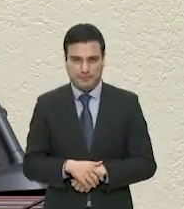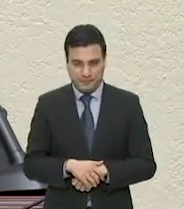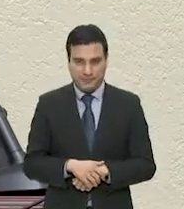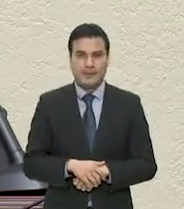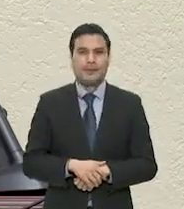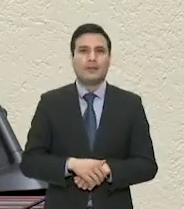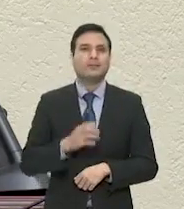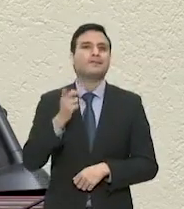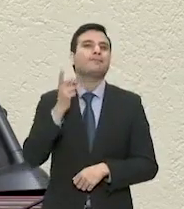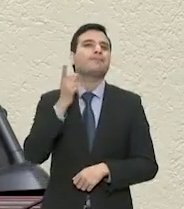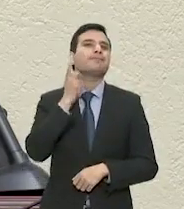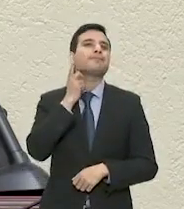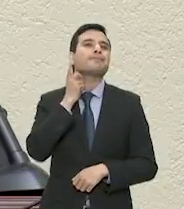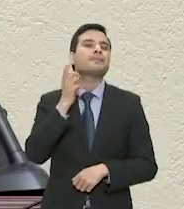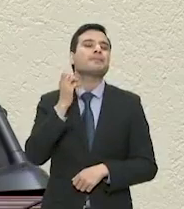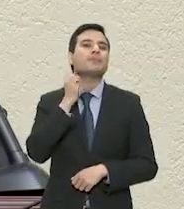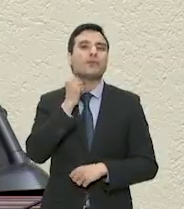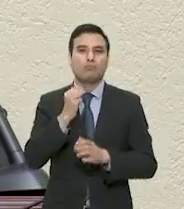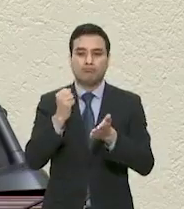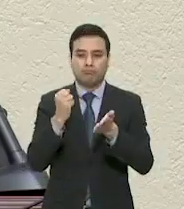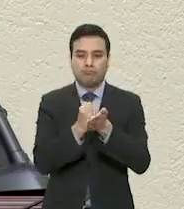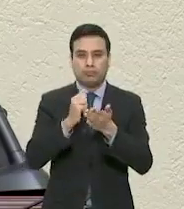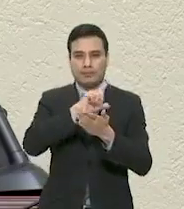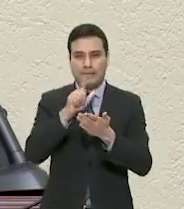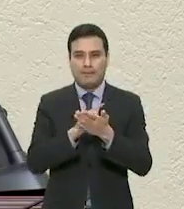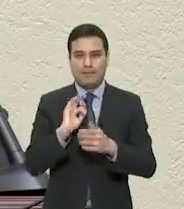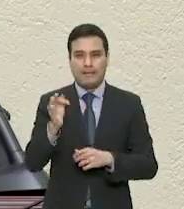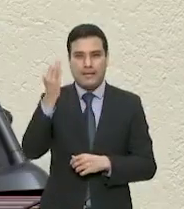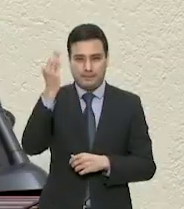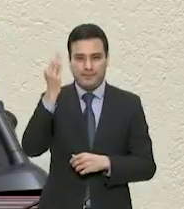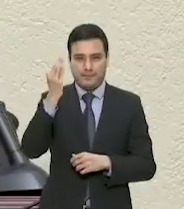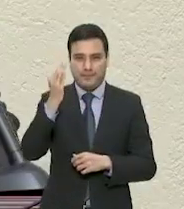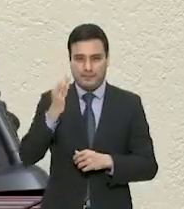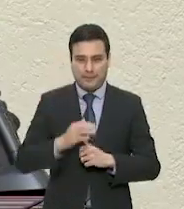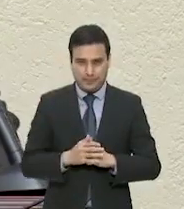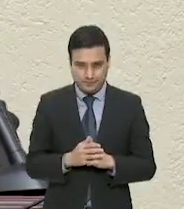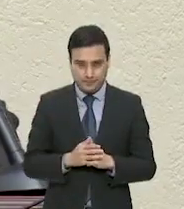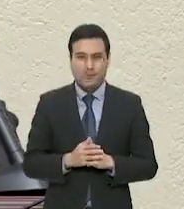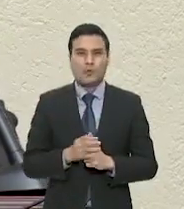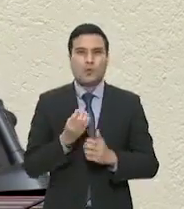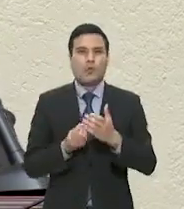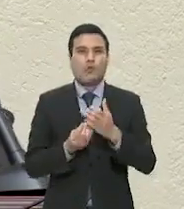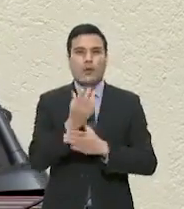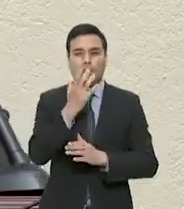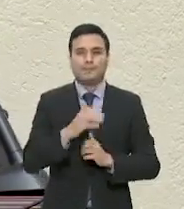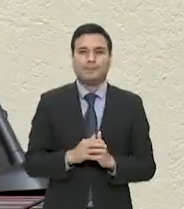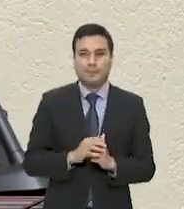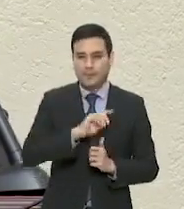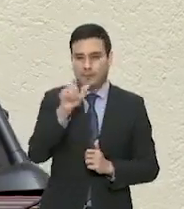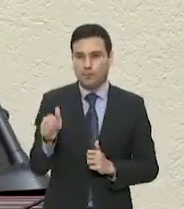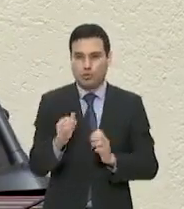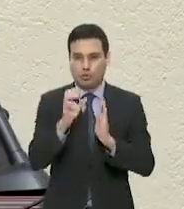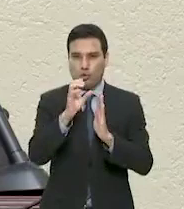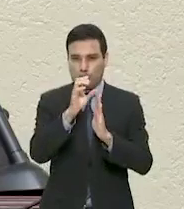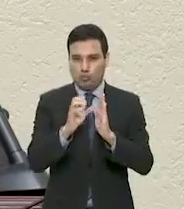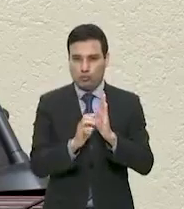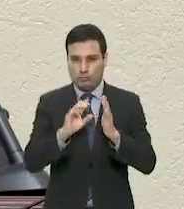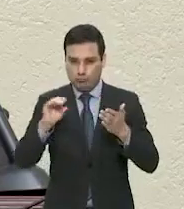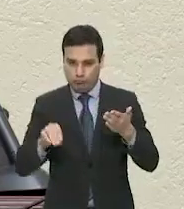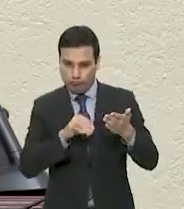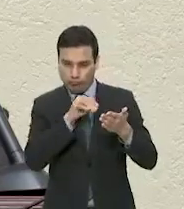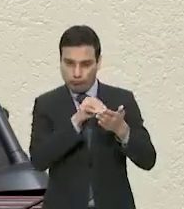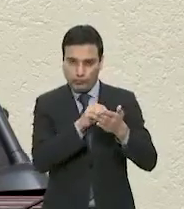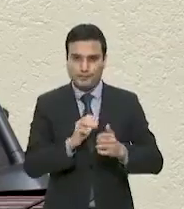federal de revocación de mandato que aterrizó varios de los conceptos establecidos en la reforma constitucional entre otros